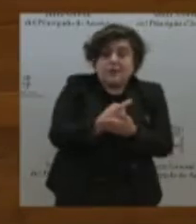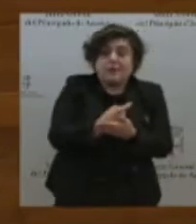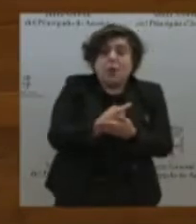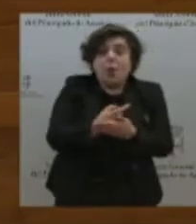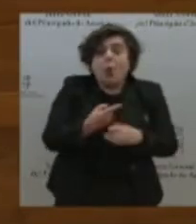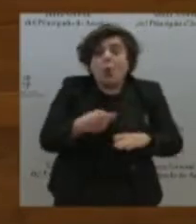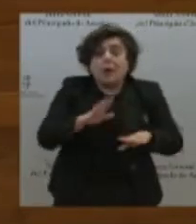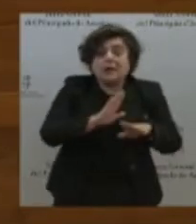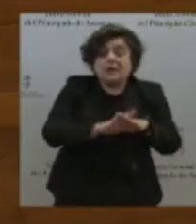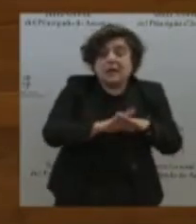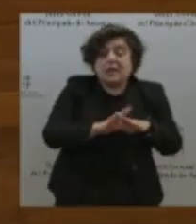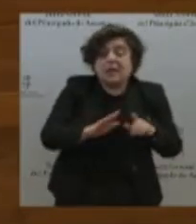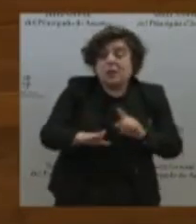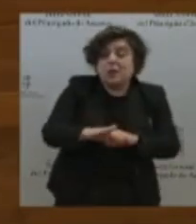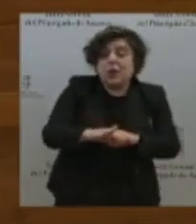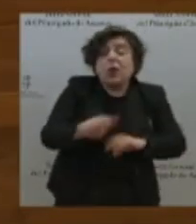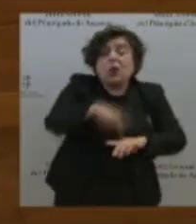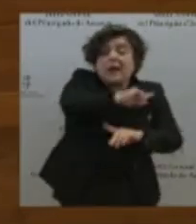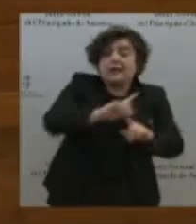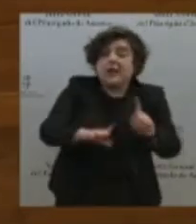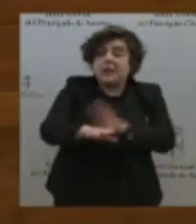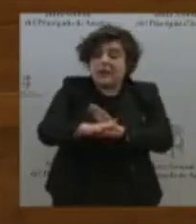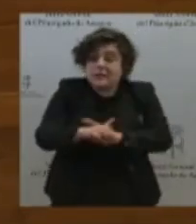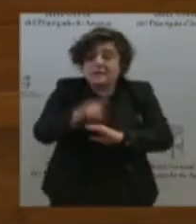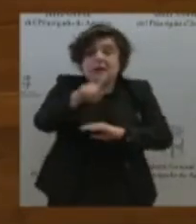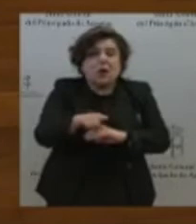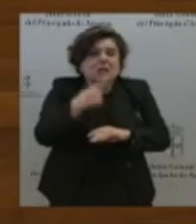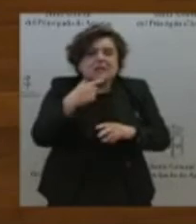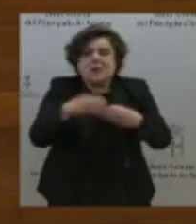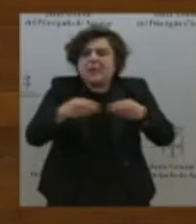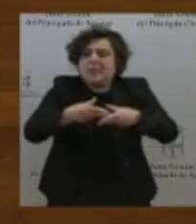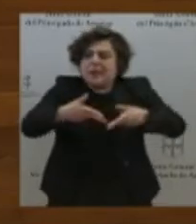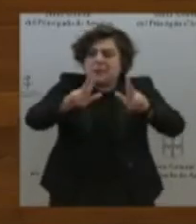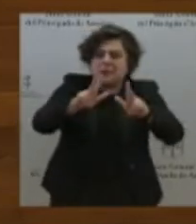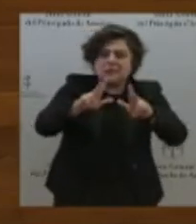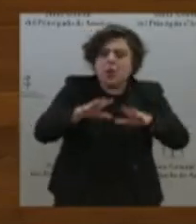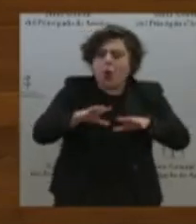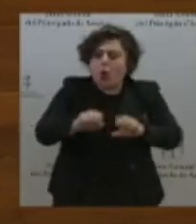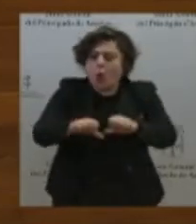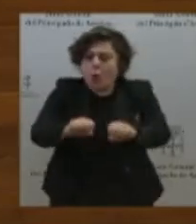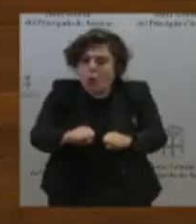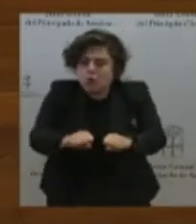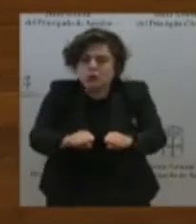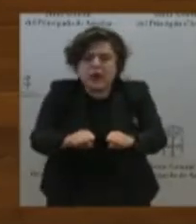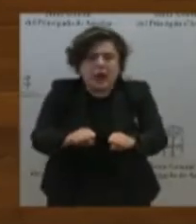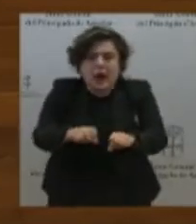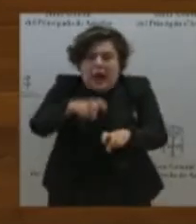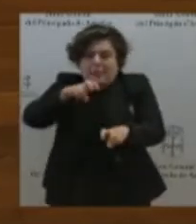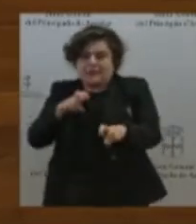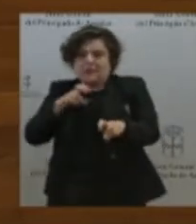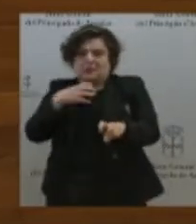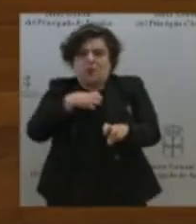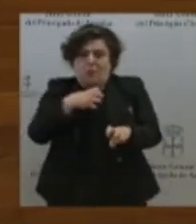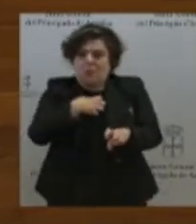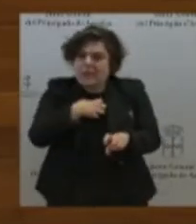fin entender que la democracia no es una conquista irreversible y que la amnesia sobre nuestro traumático pasado es el campo